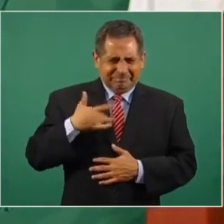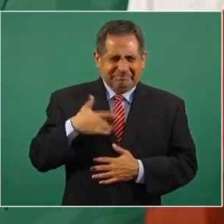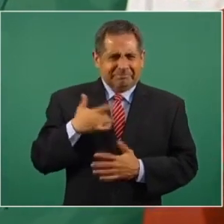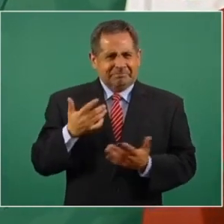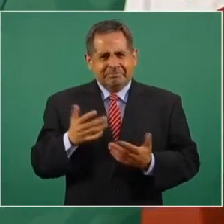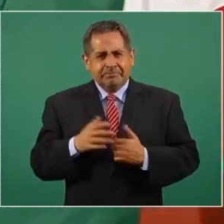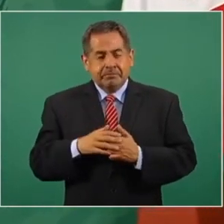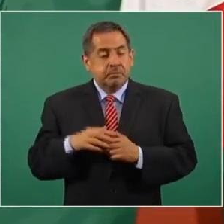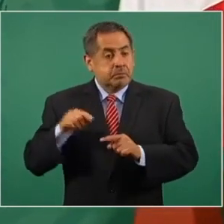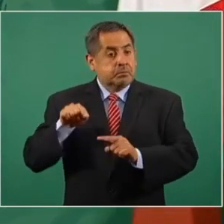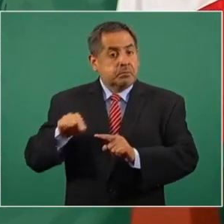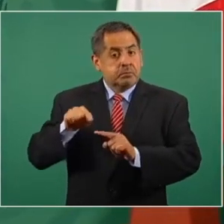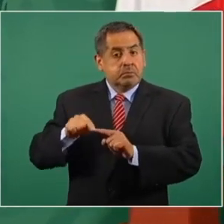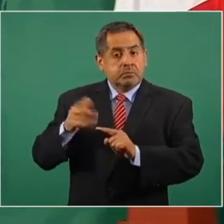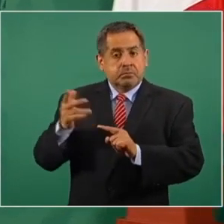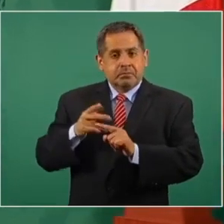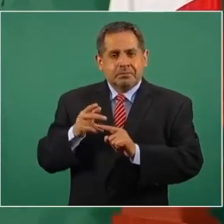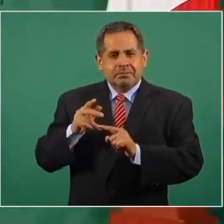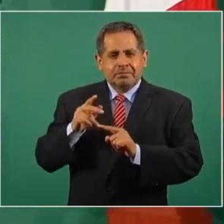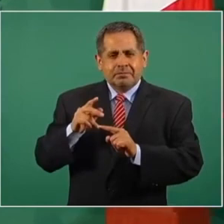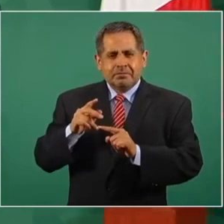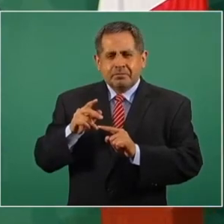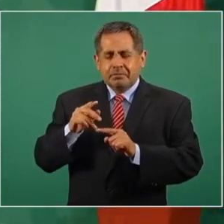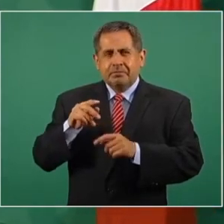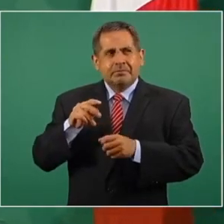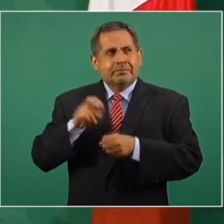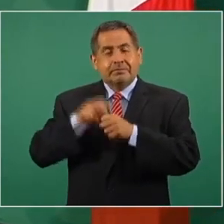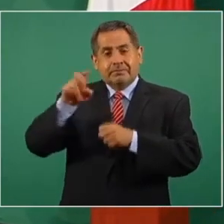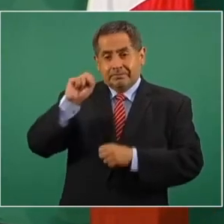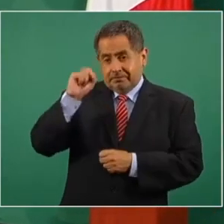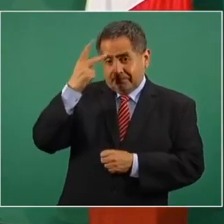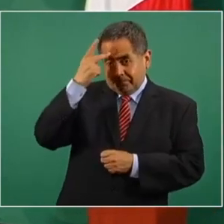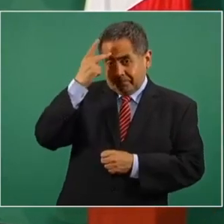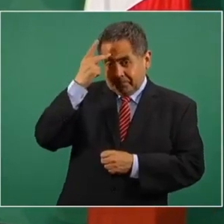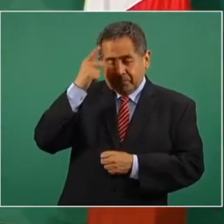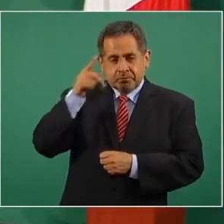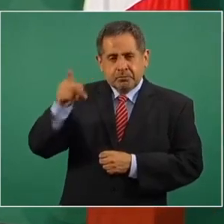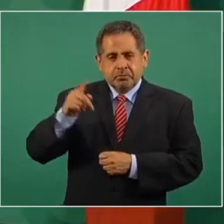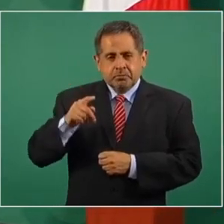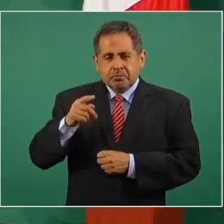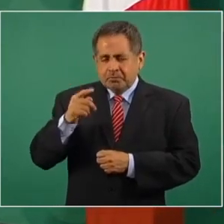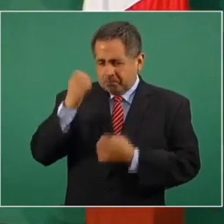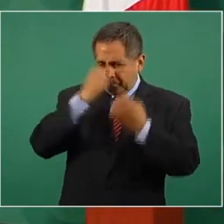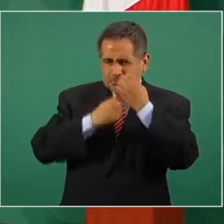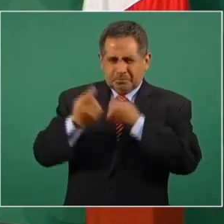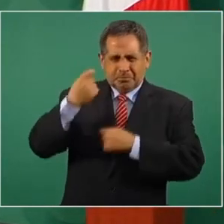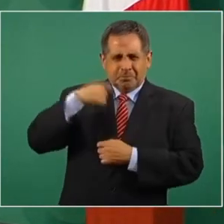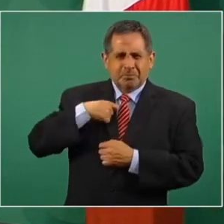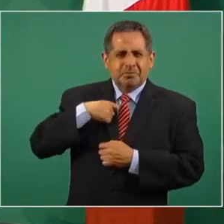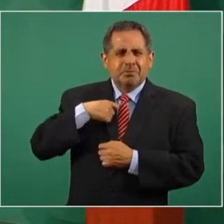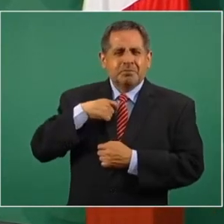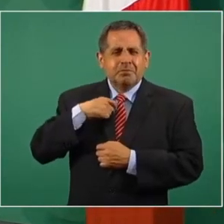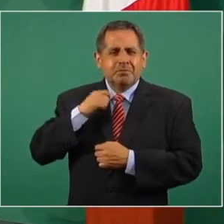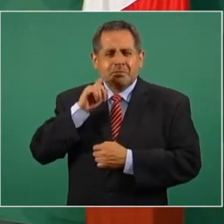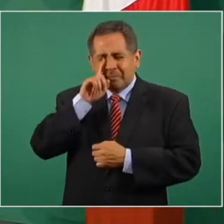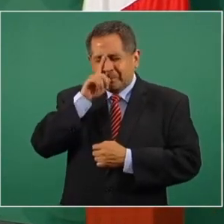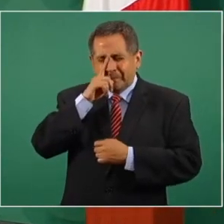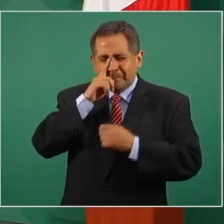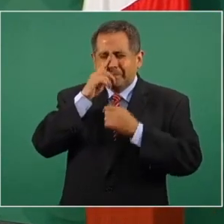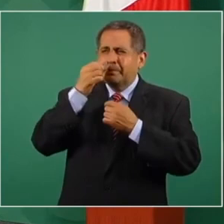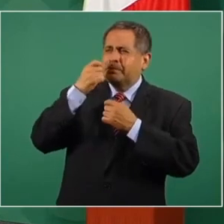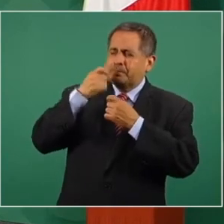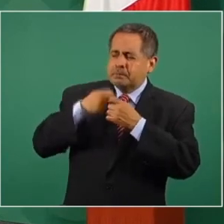me hice la prueba, estaba yo en San Luis Potosí, me hice la prueba rápida y salí